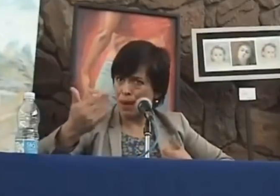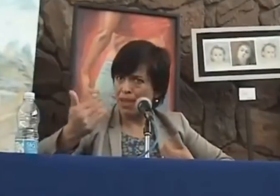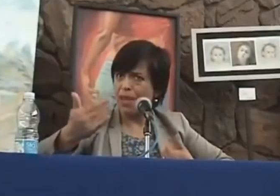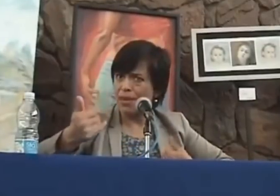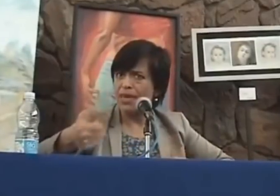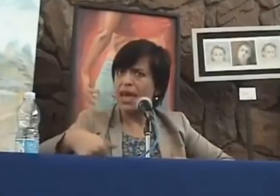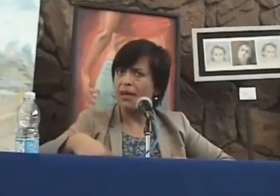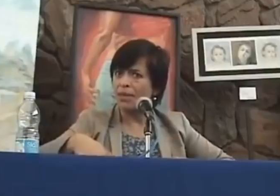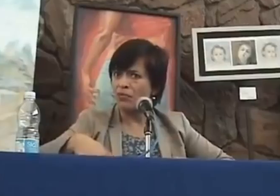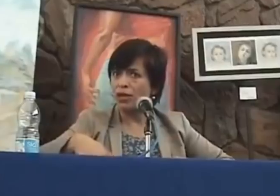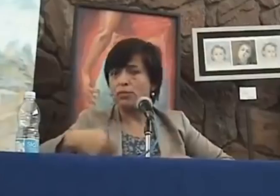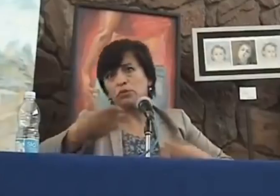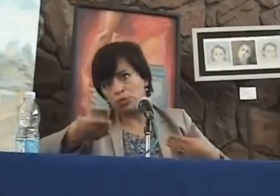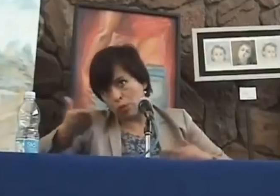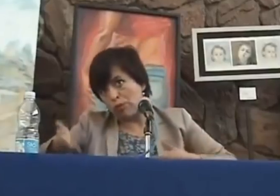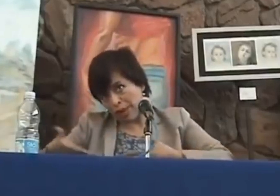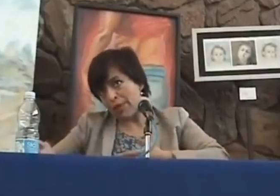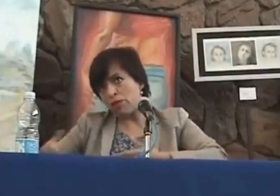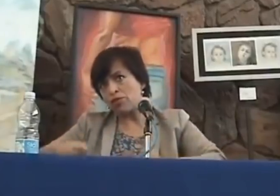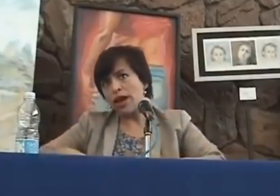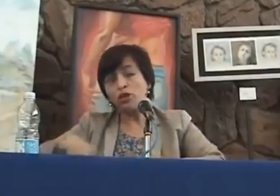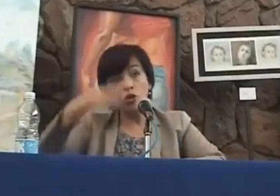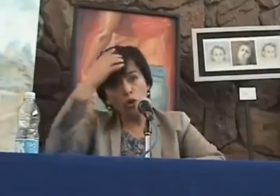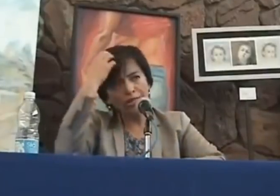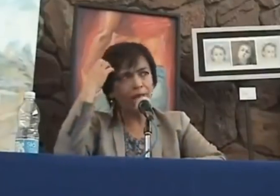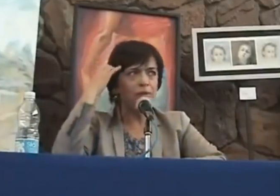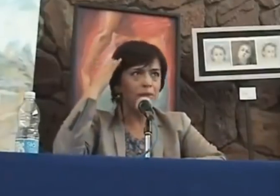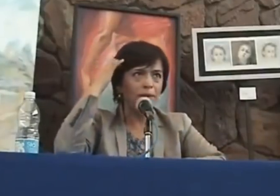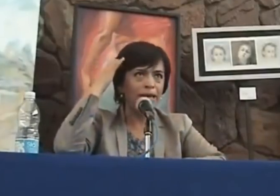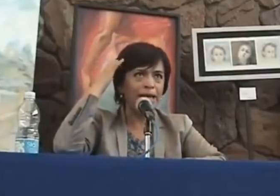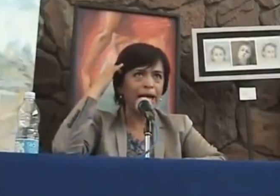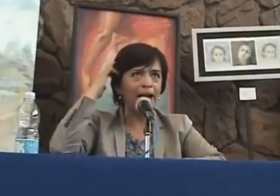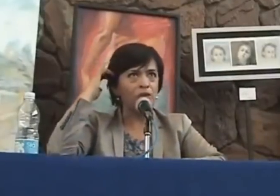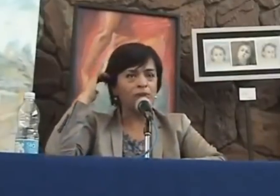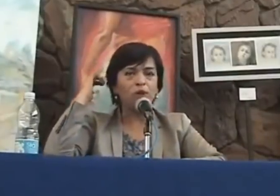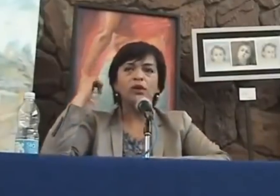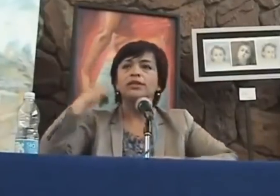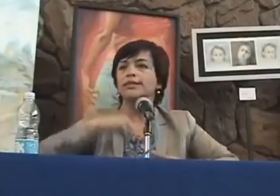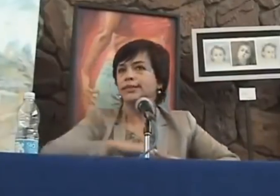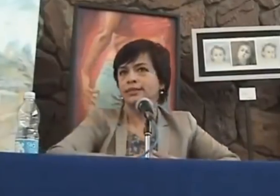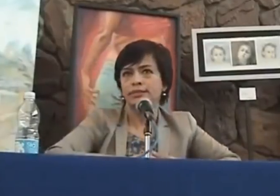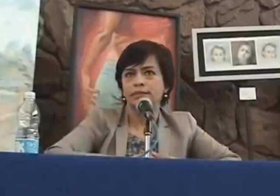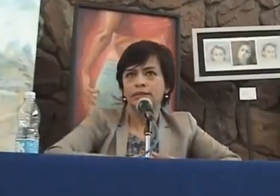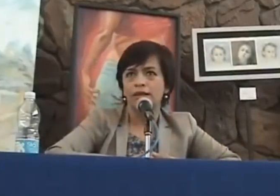le di a mi fuente, por supuesto, Gabriel Cotari, no, es que a mí me habían platicado